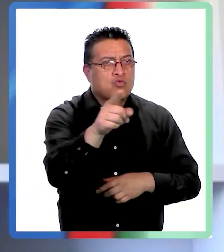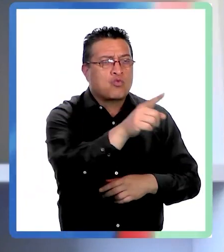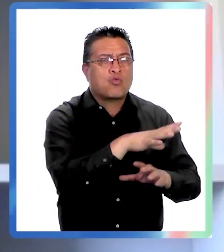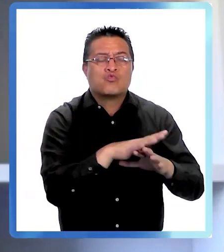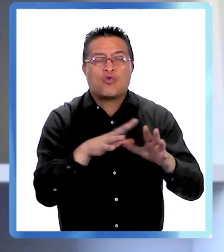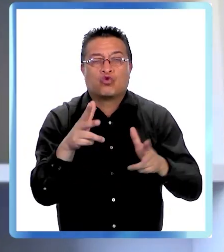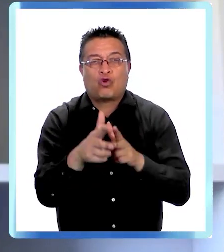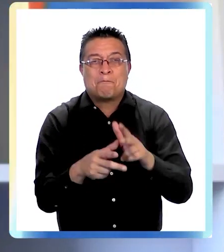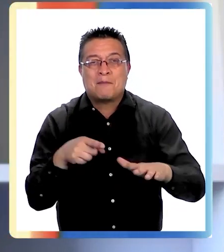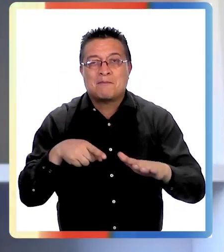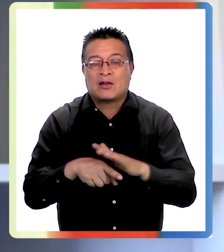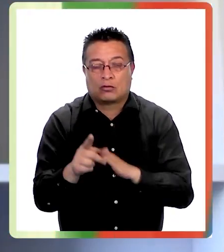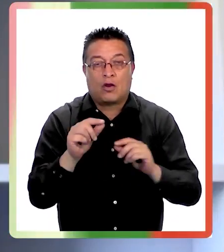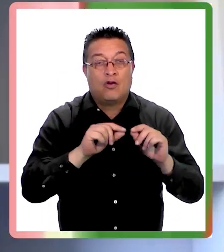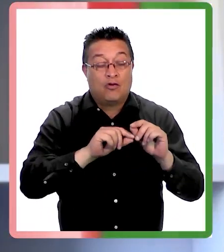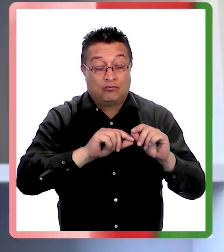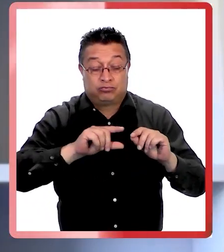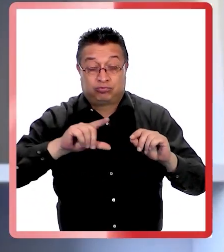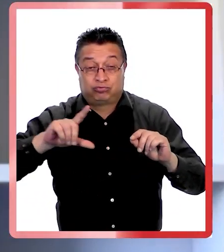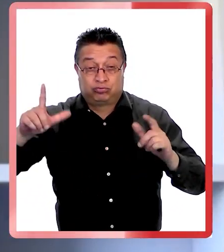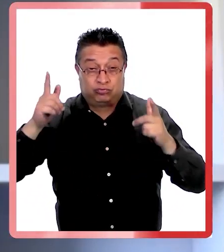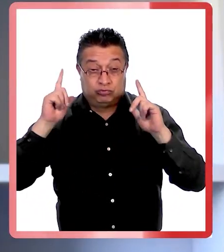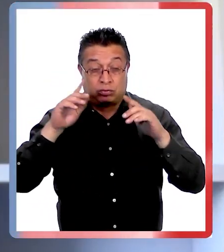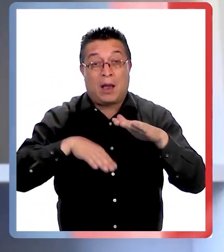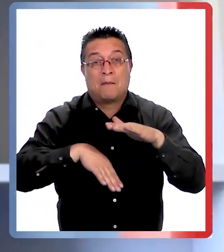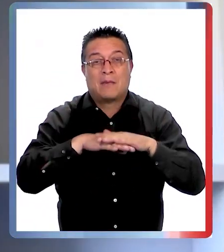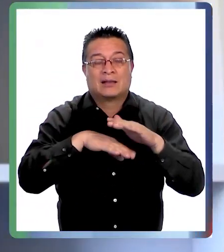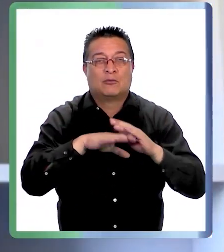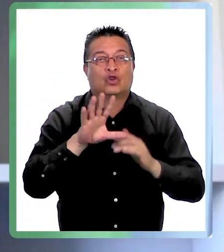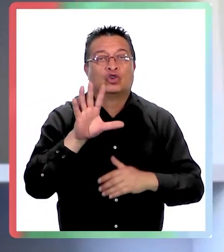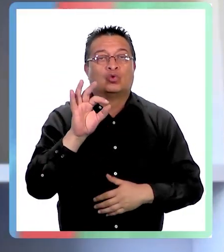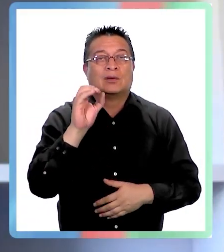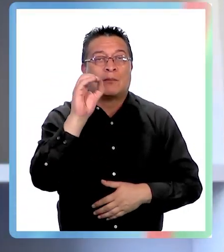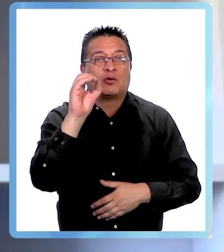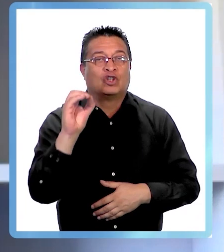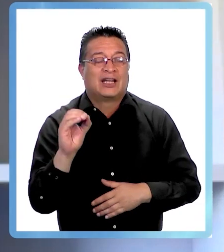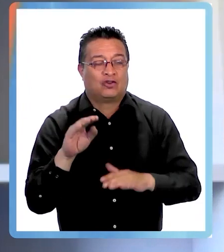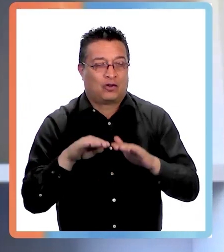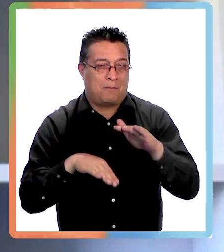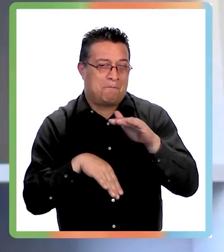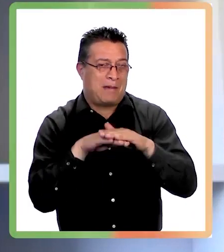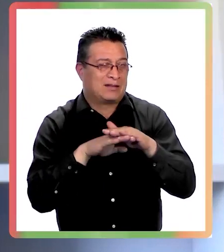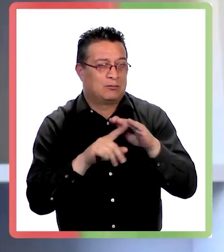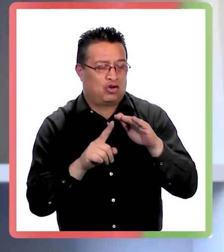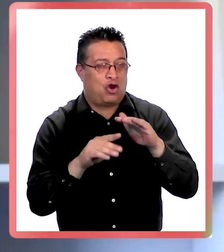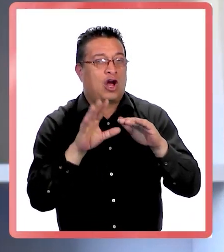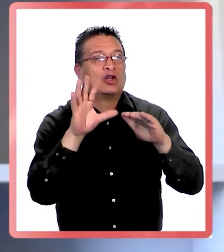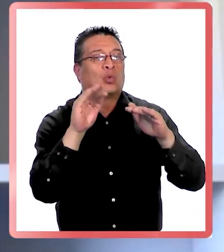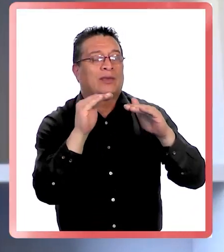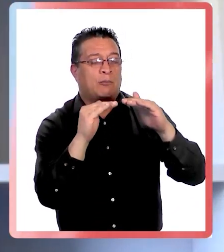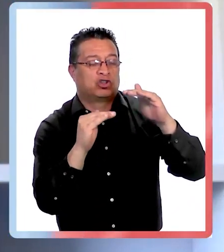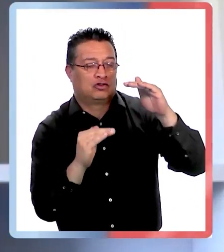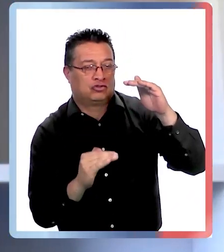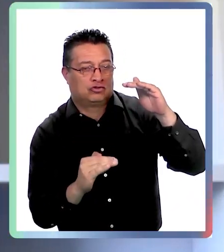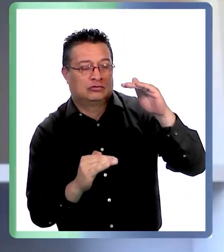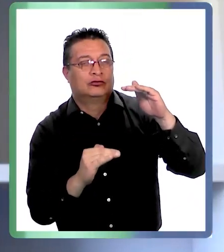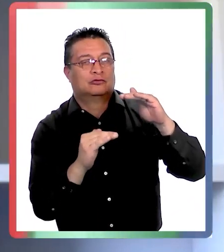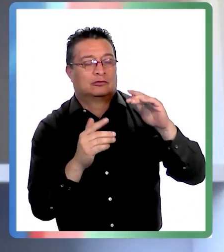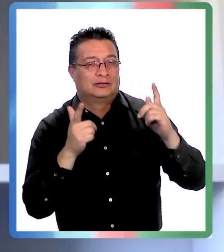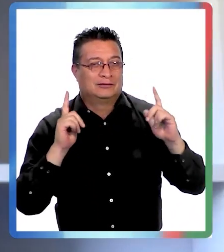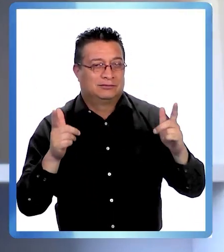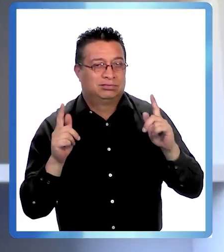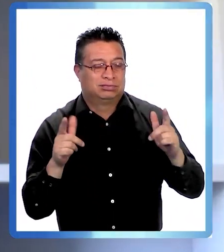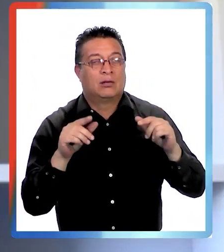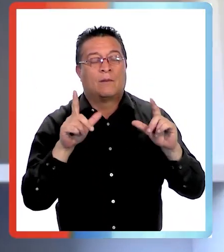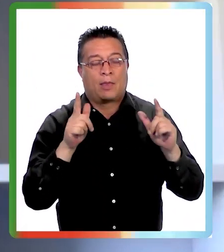audífonos, y que el volumen sea siempre máximo hasta la mitad de salida de lo que da el dispositivo, en el